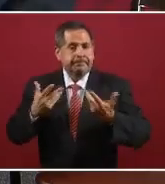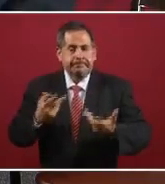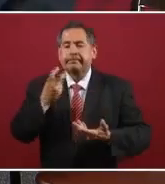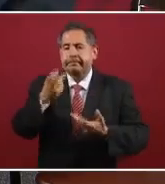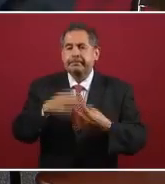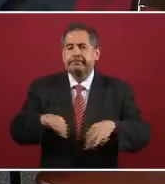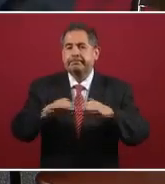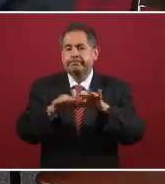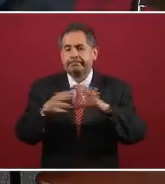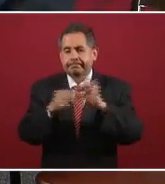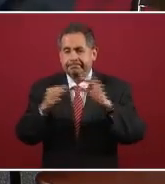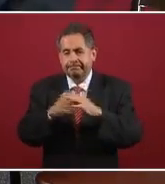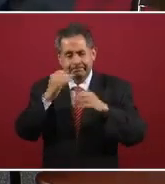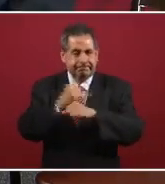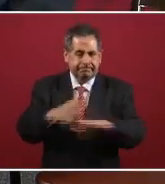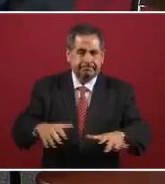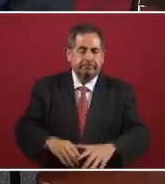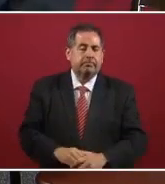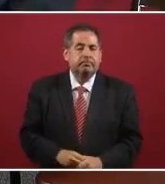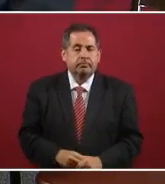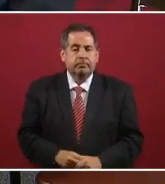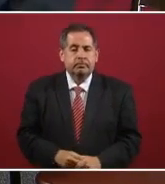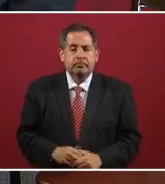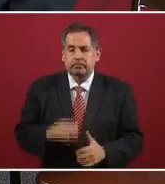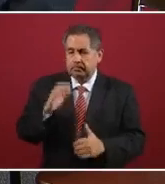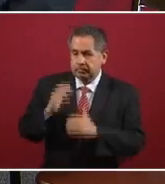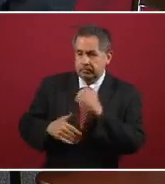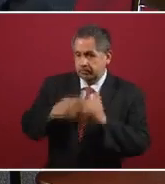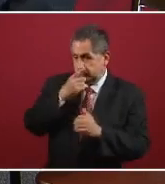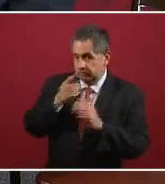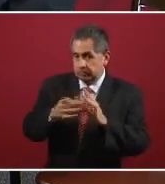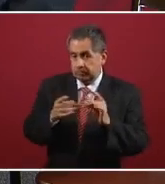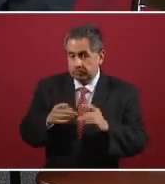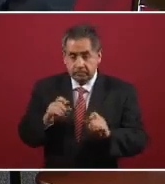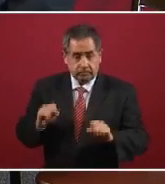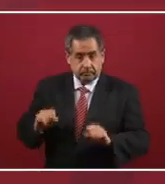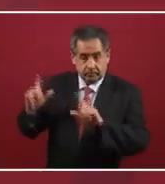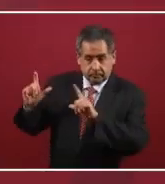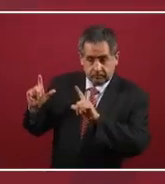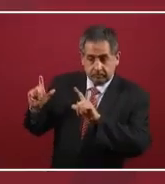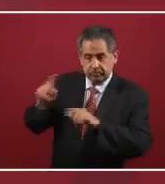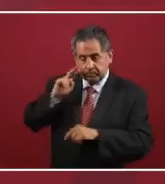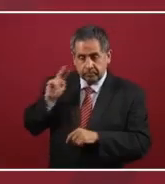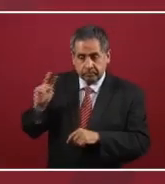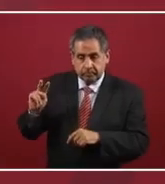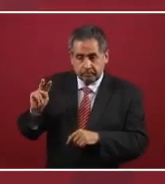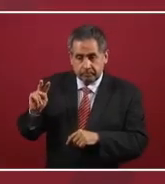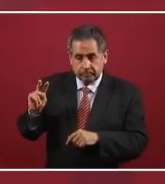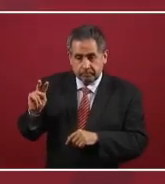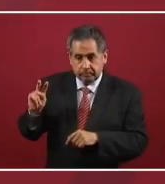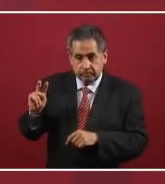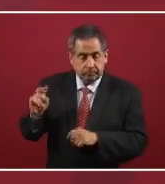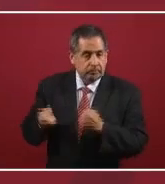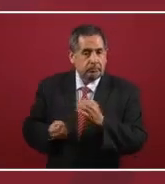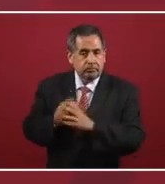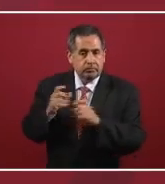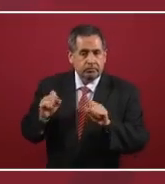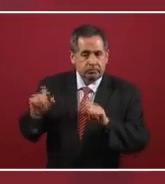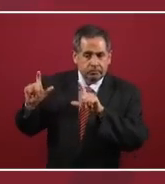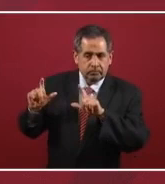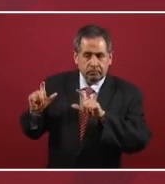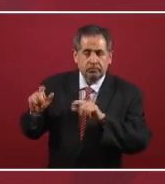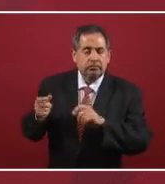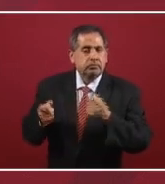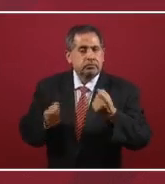batalla cultural y por la información. Y terminaría diciendo que, antes de mostrarles los nuevos spots y